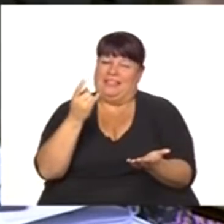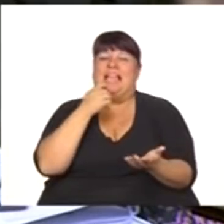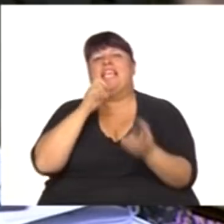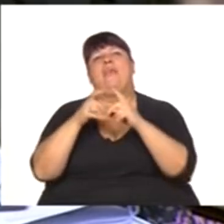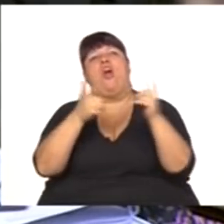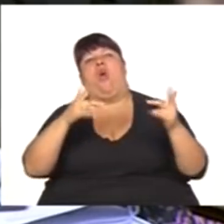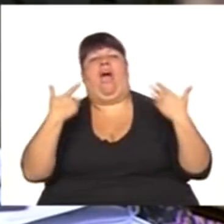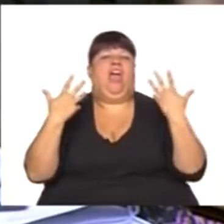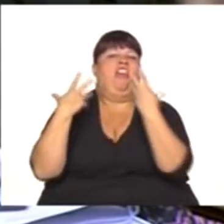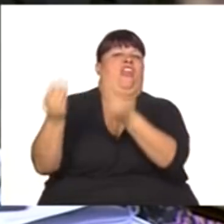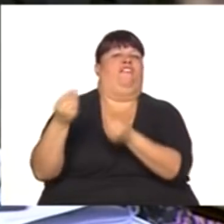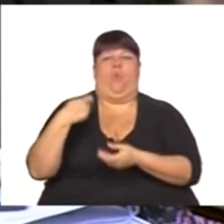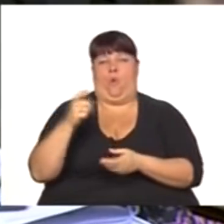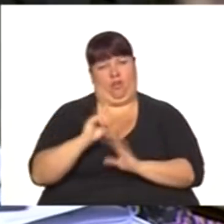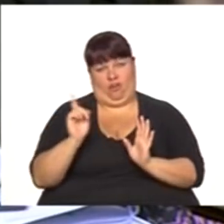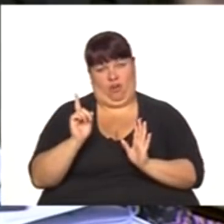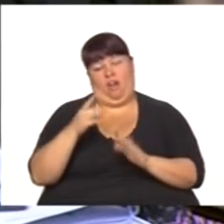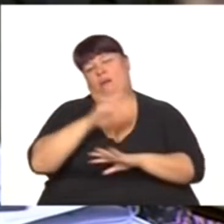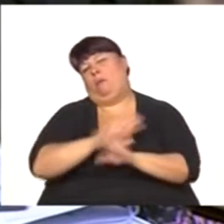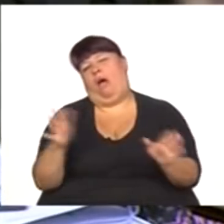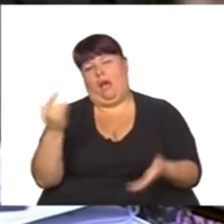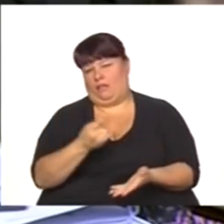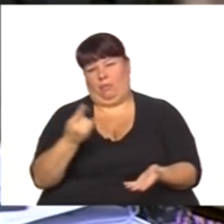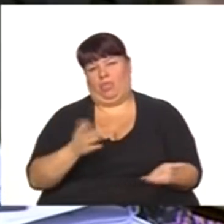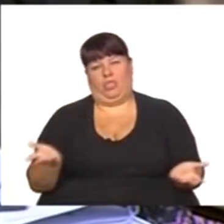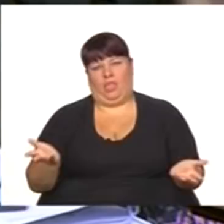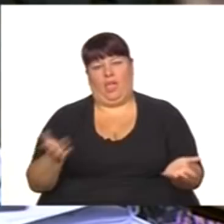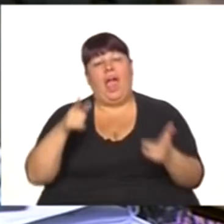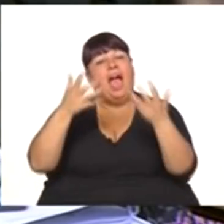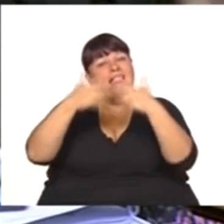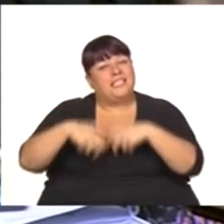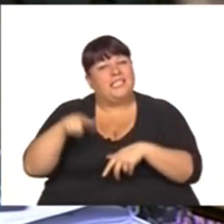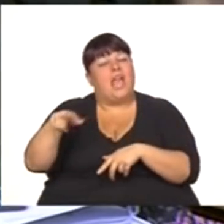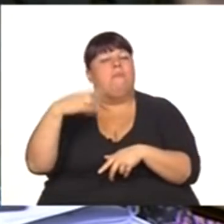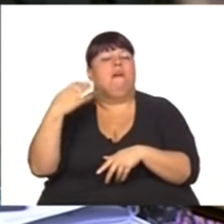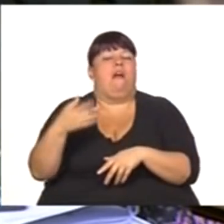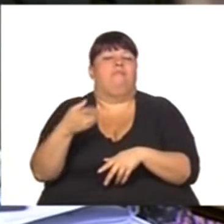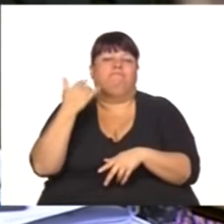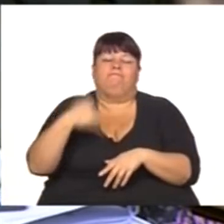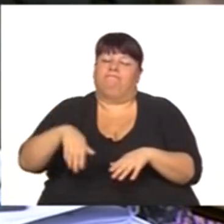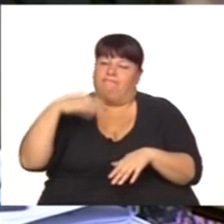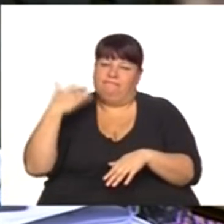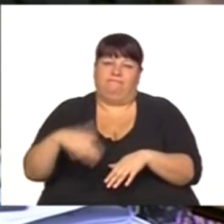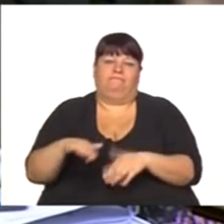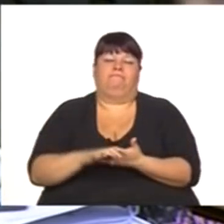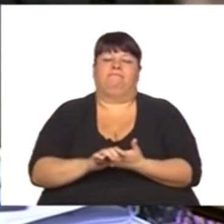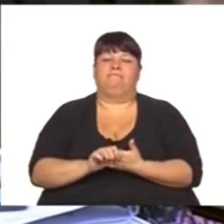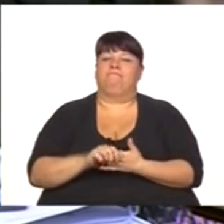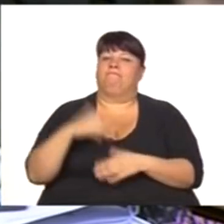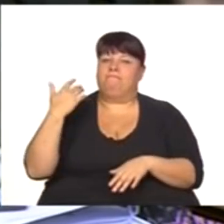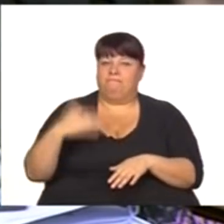discutimos nada estamos defendiendo a los jubilados. Terminemos con esa mentira, porque el sistema tiene profundas